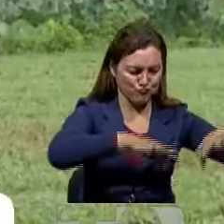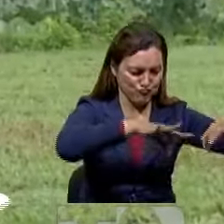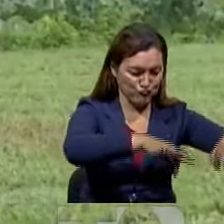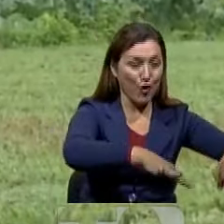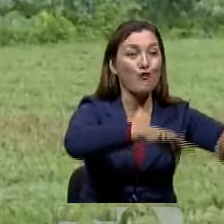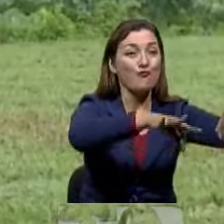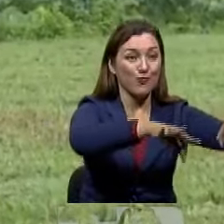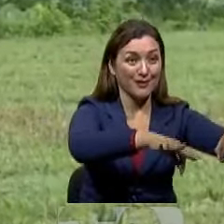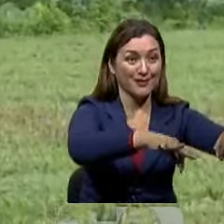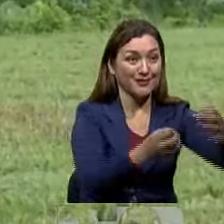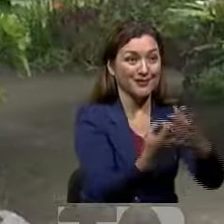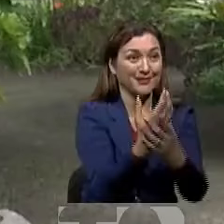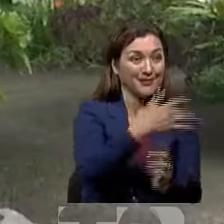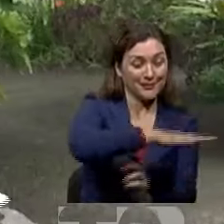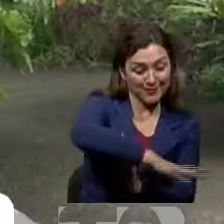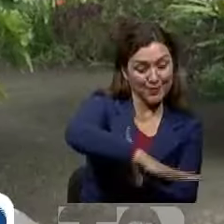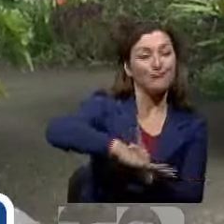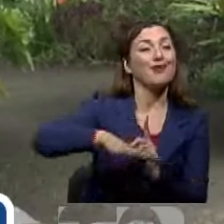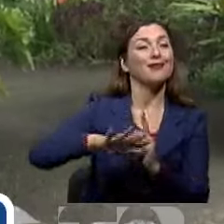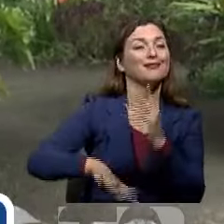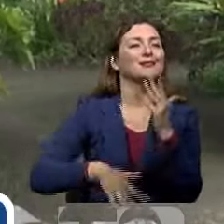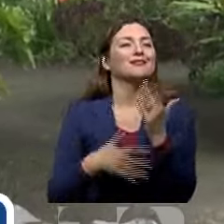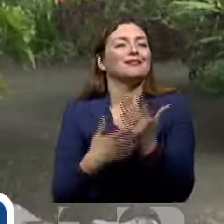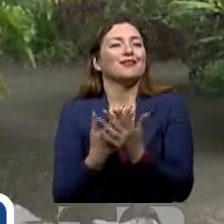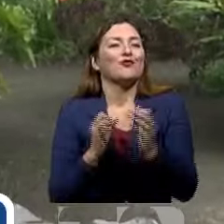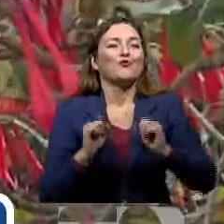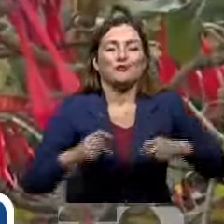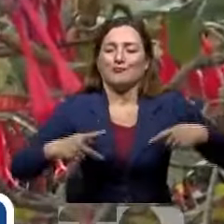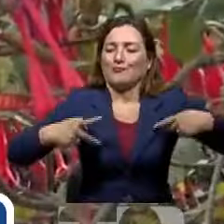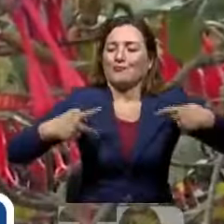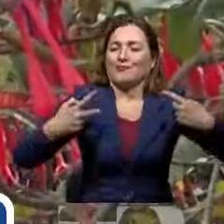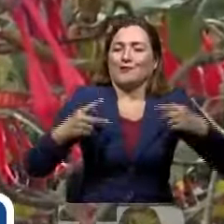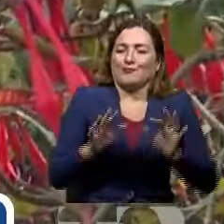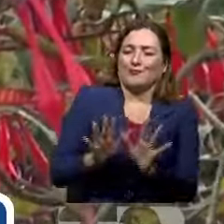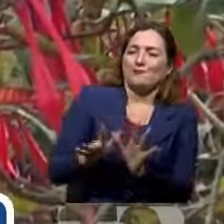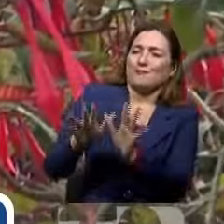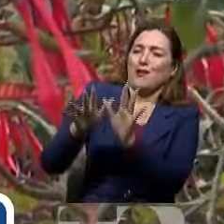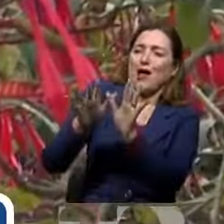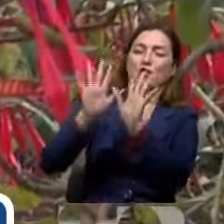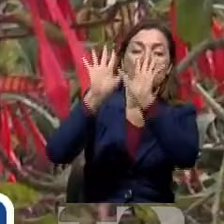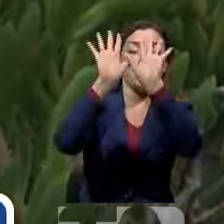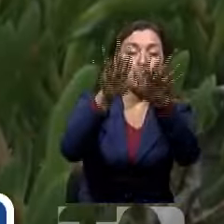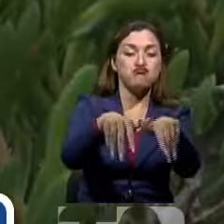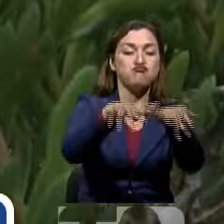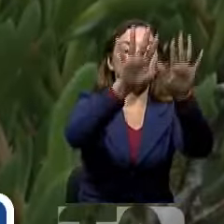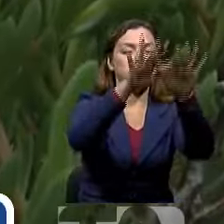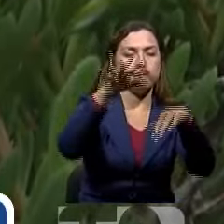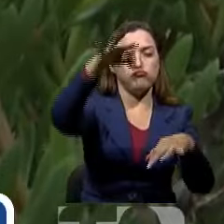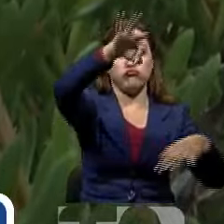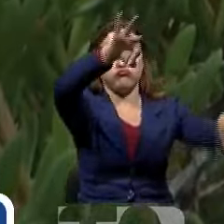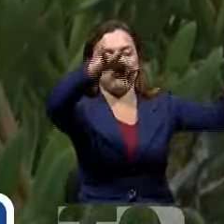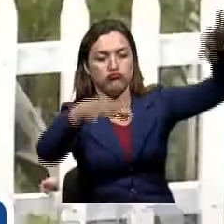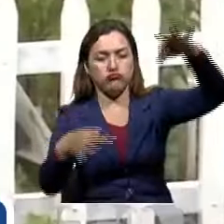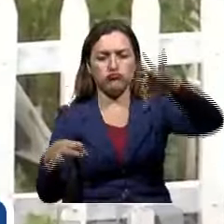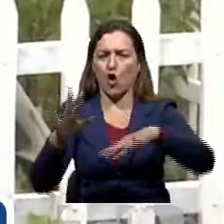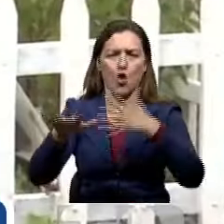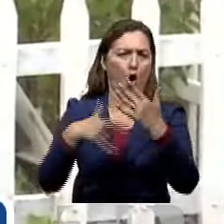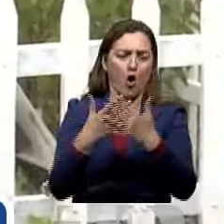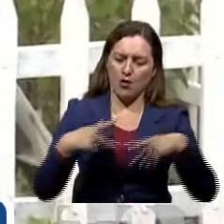trata de crear un ambiente donde todos podamos vivir, mariposas, aves, insectos, microorganismos.